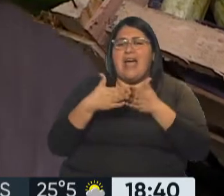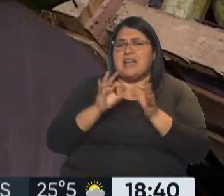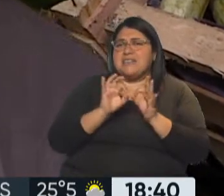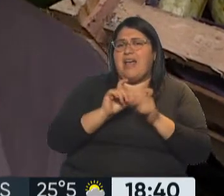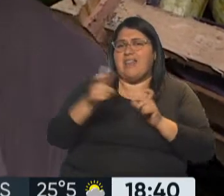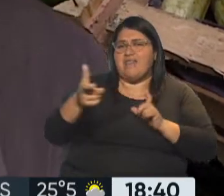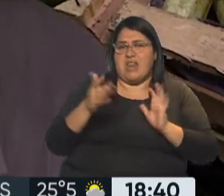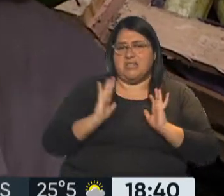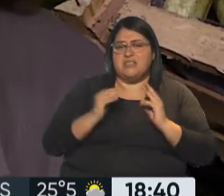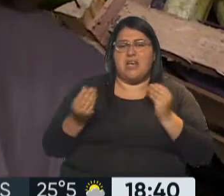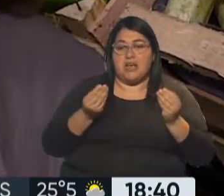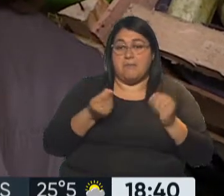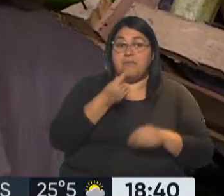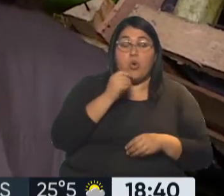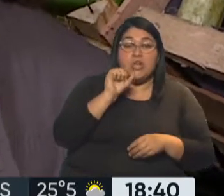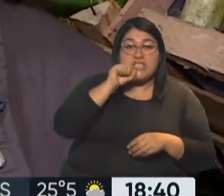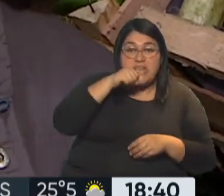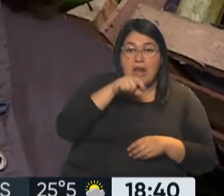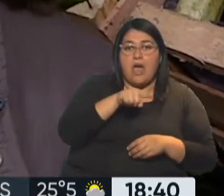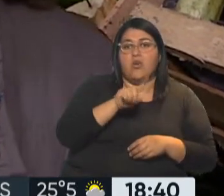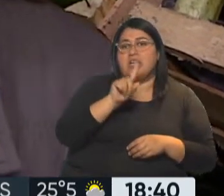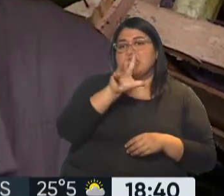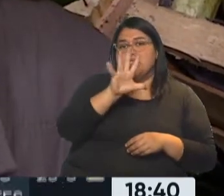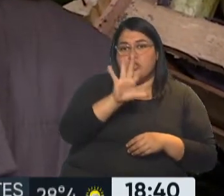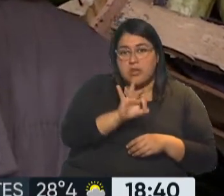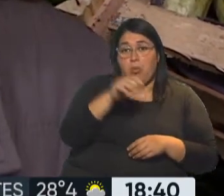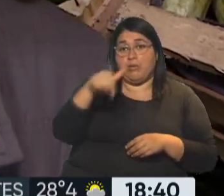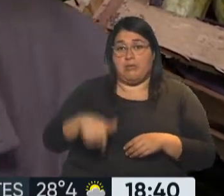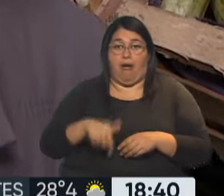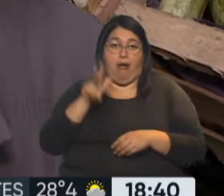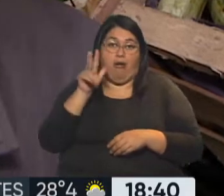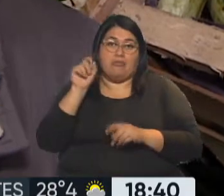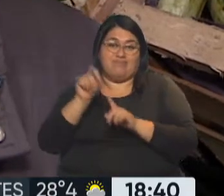qué producto lleves, la zanahoria, ponerle en otro lado hasta 150, que hasta 80.